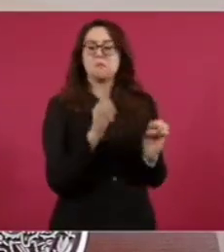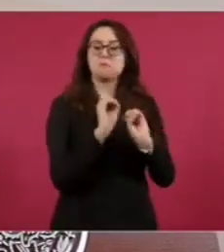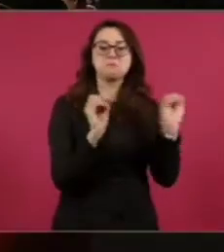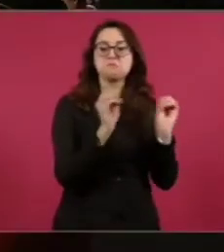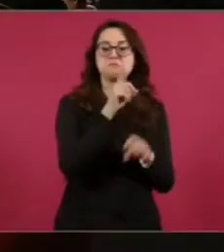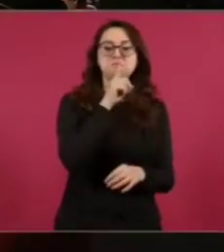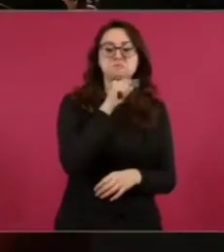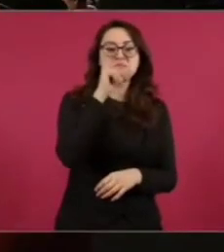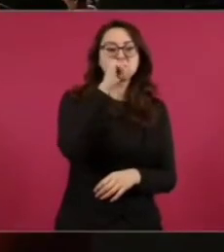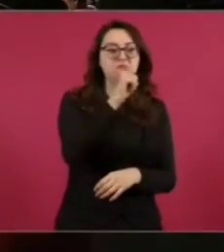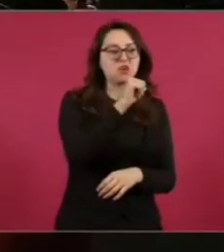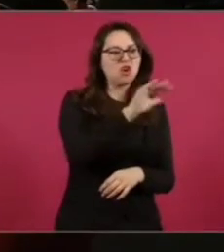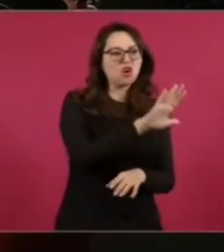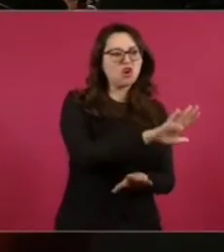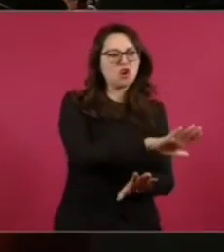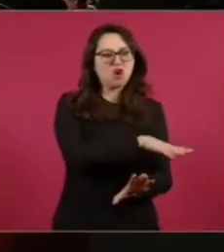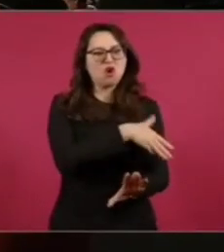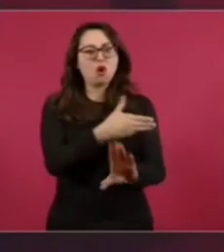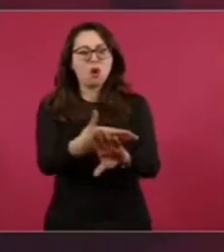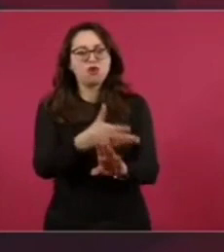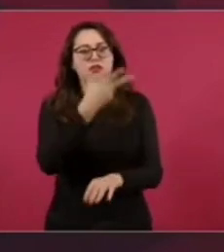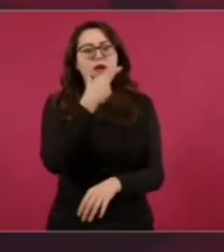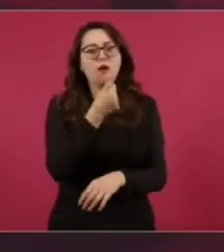y solamente juzgan a Sánchez.